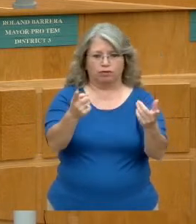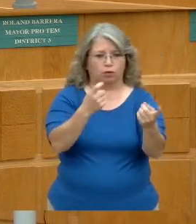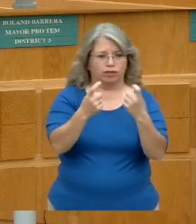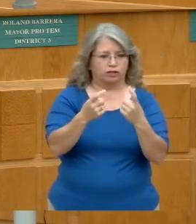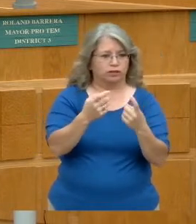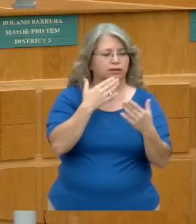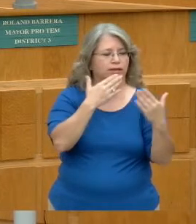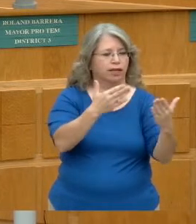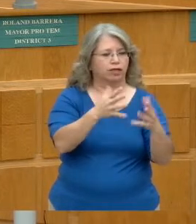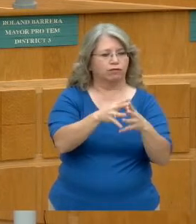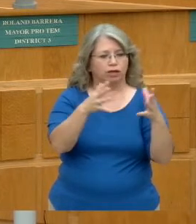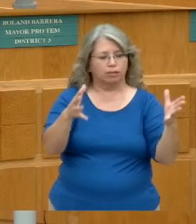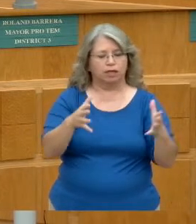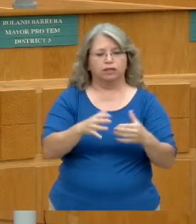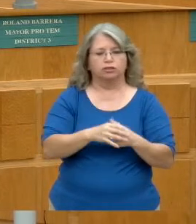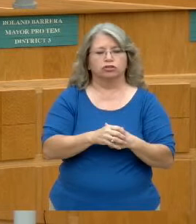to